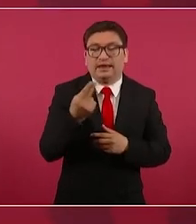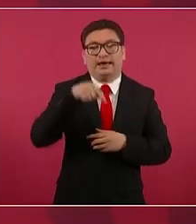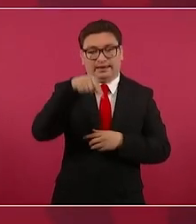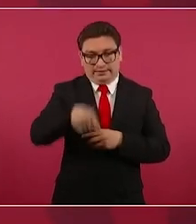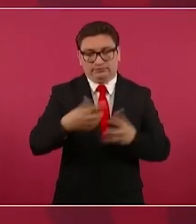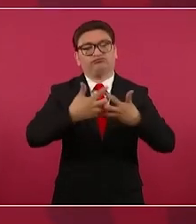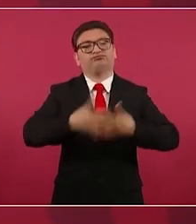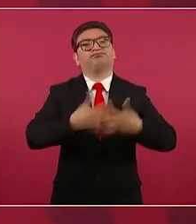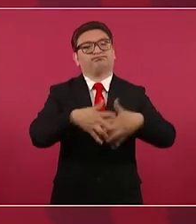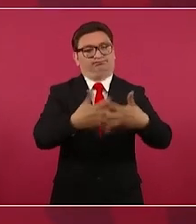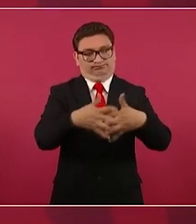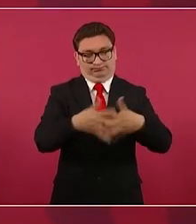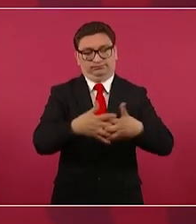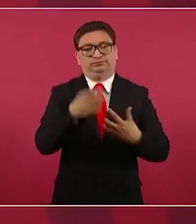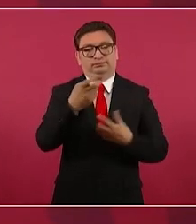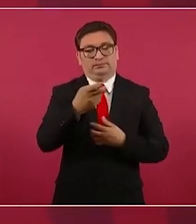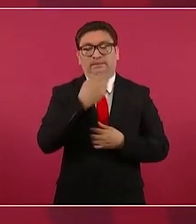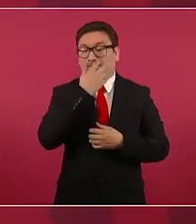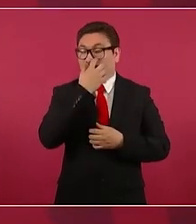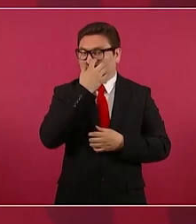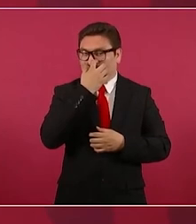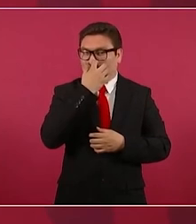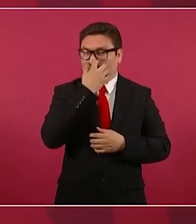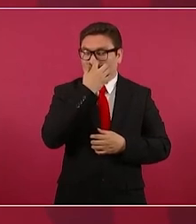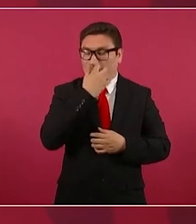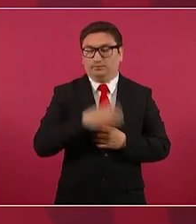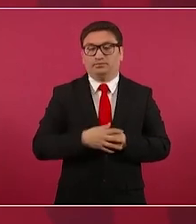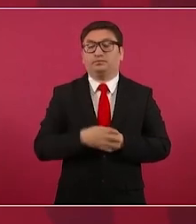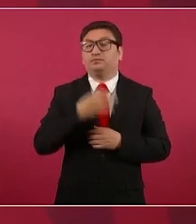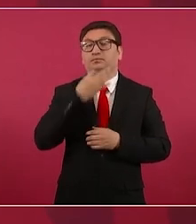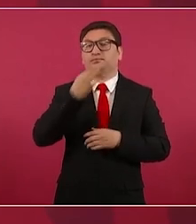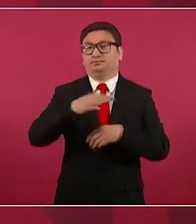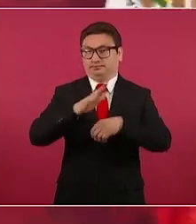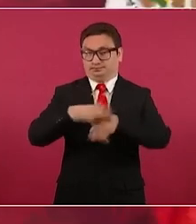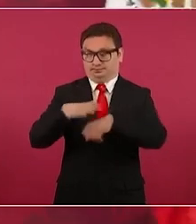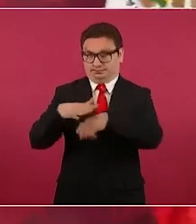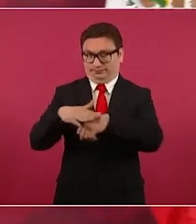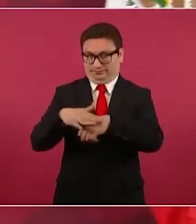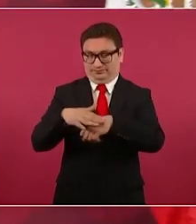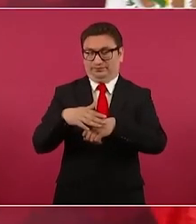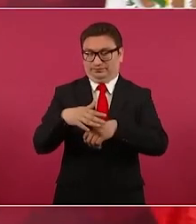Y les comento algo para ver si